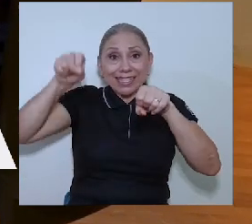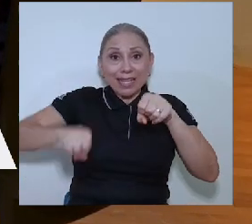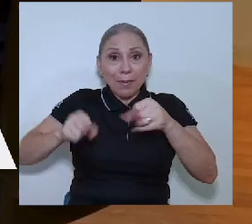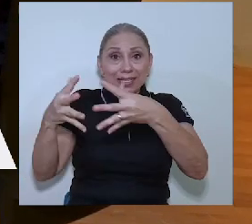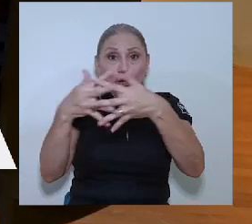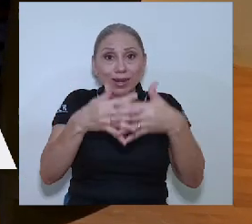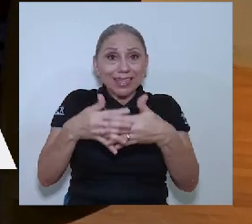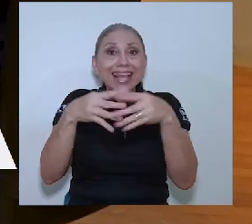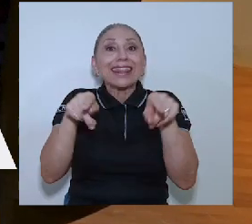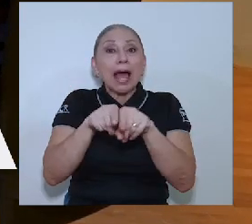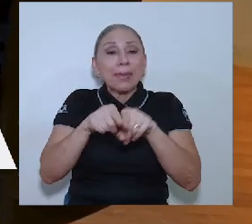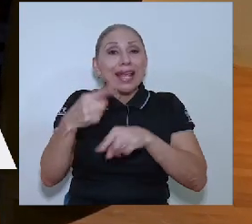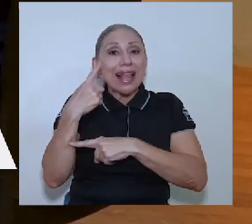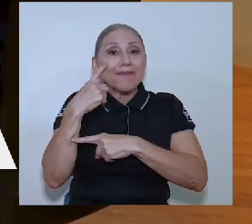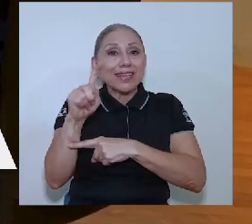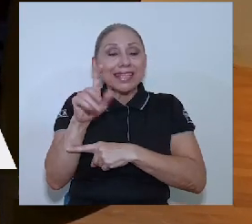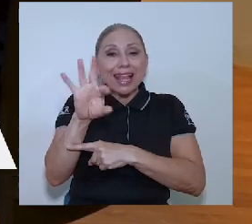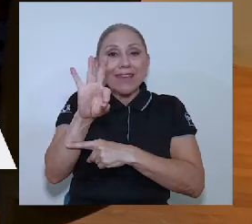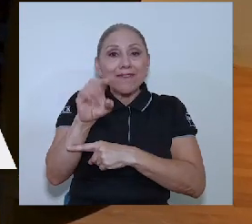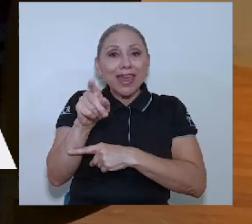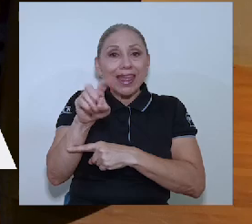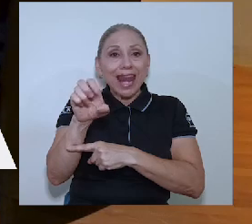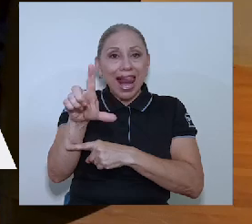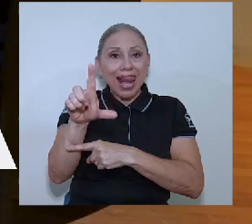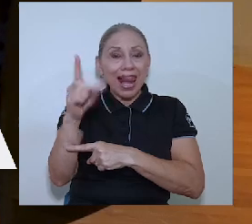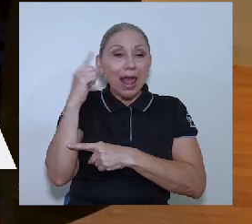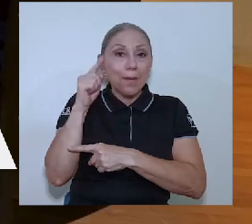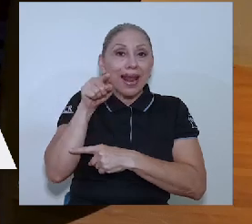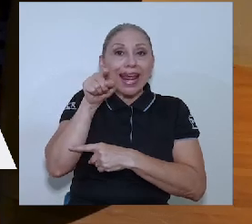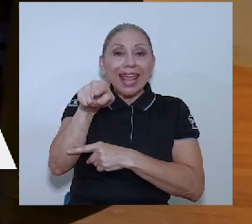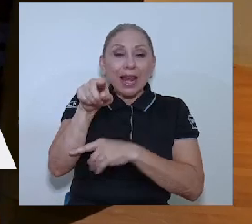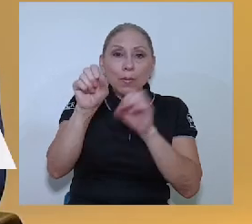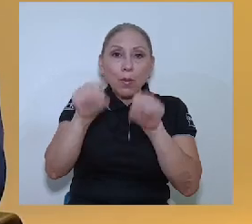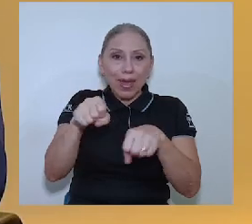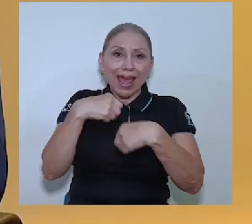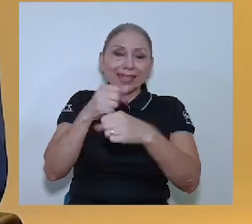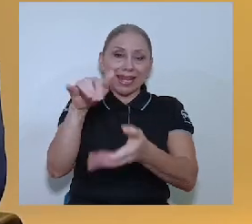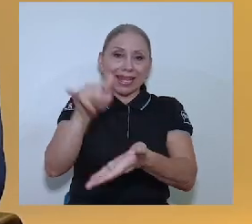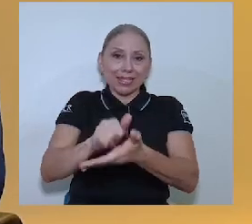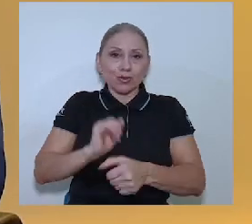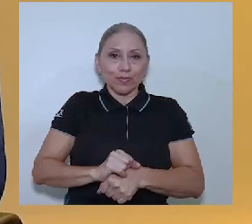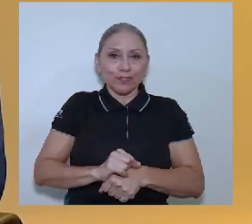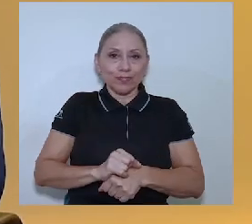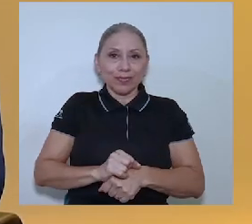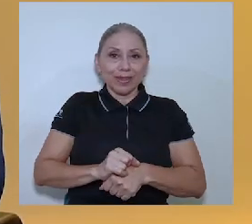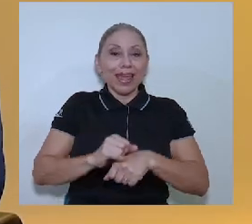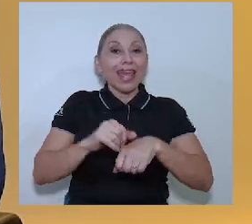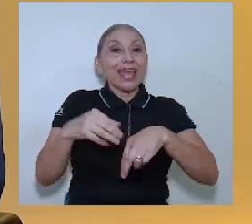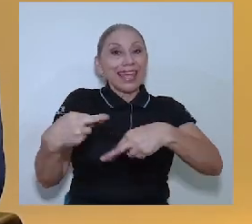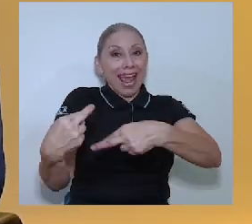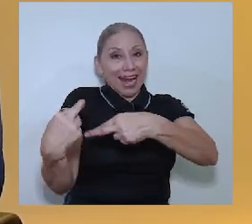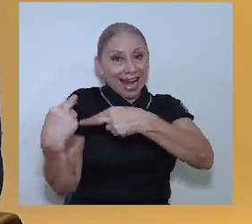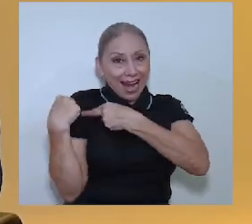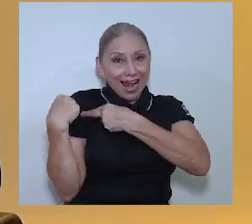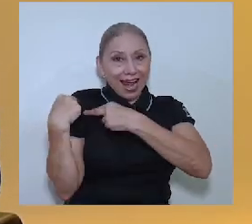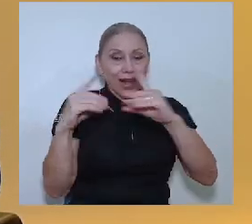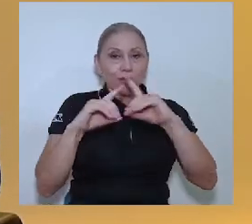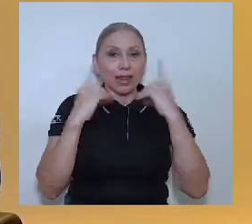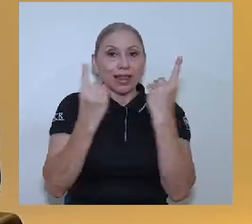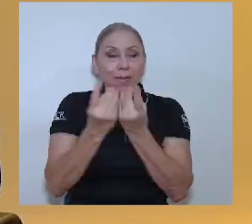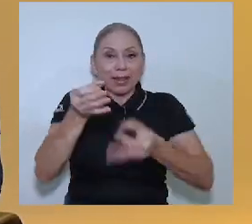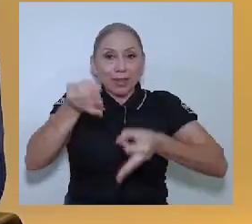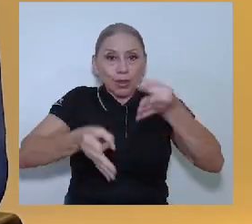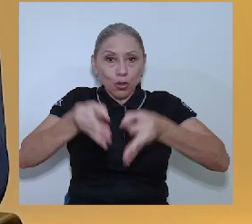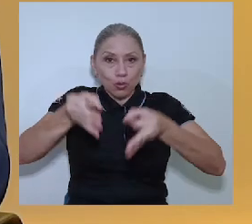Fiscalía Federal, para emprender esa tarea. Y a cargo del Departamento de Justicia ha